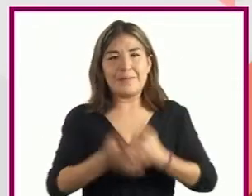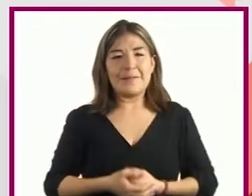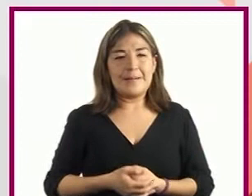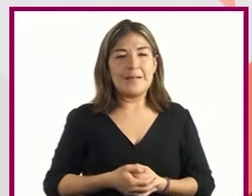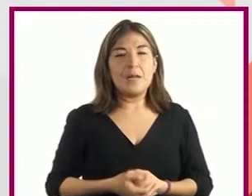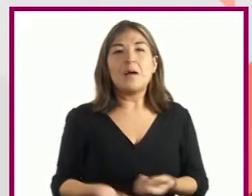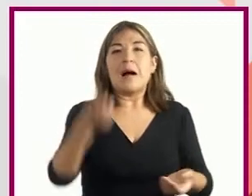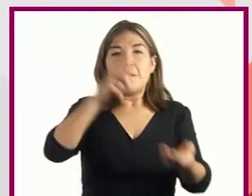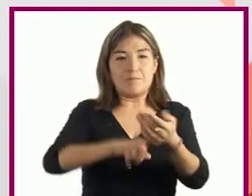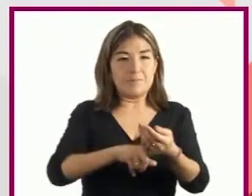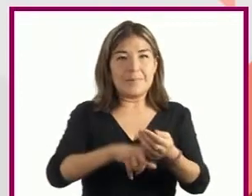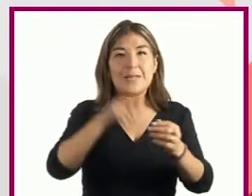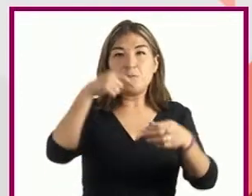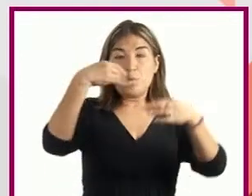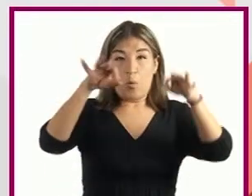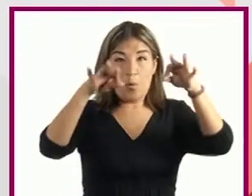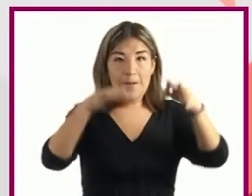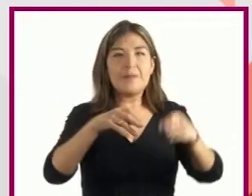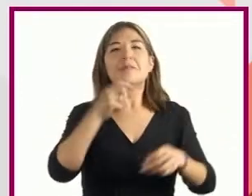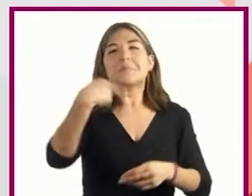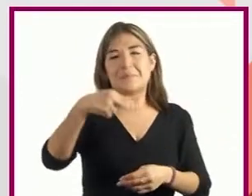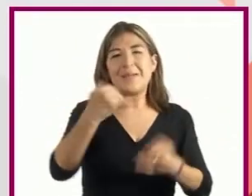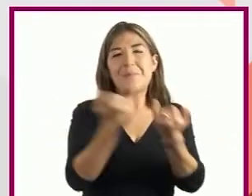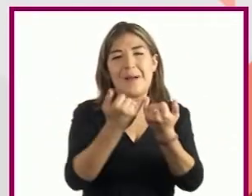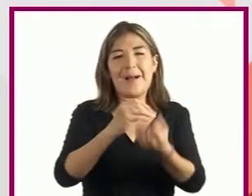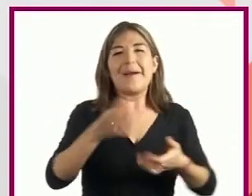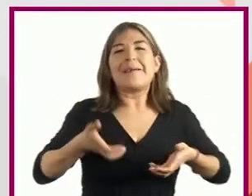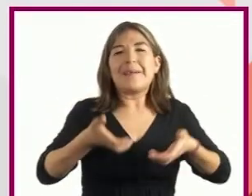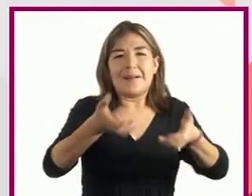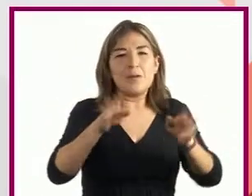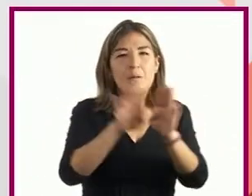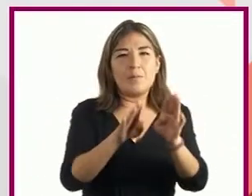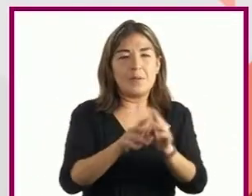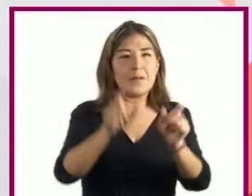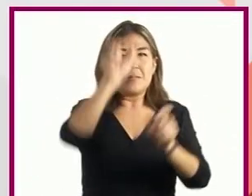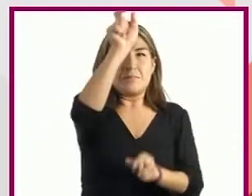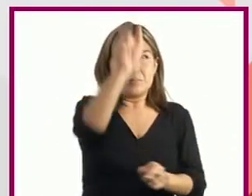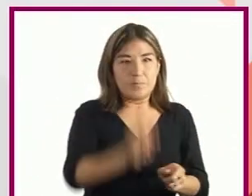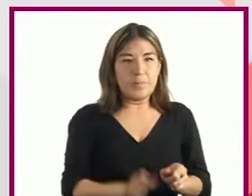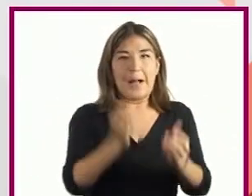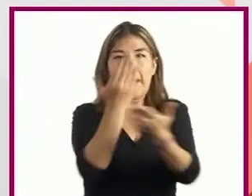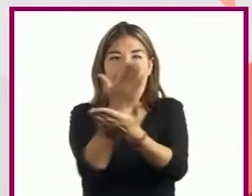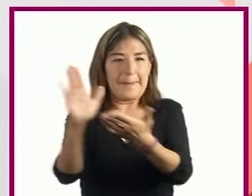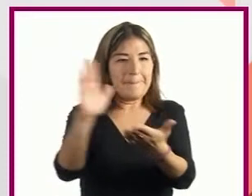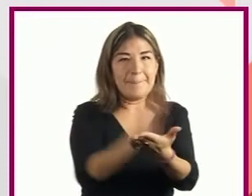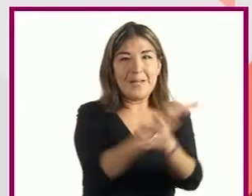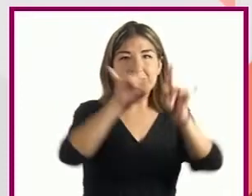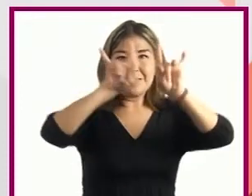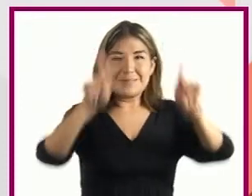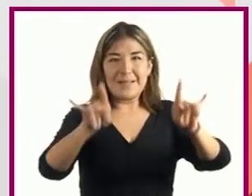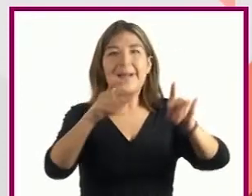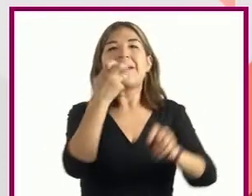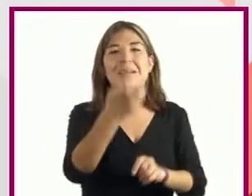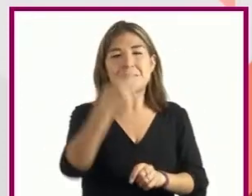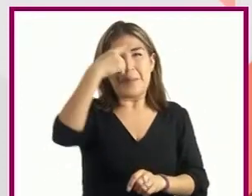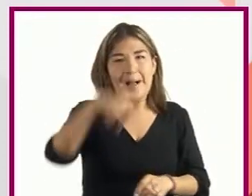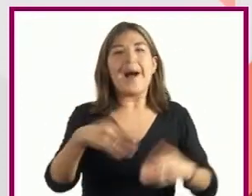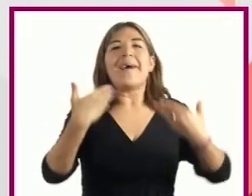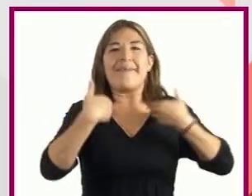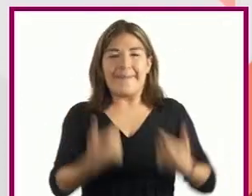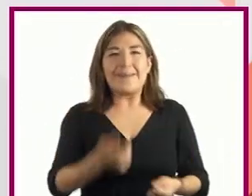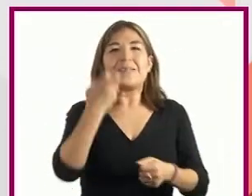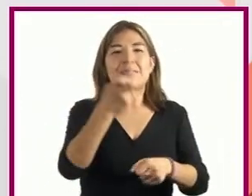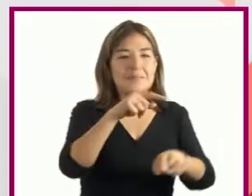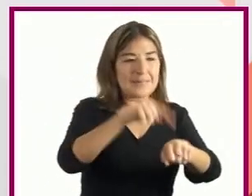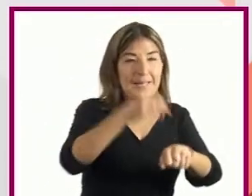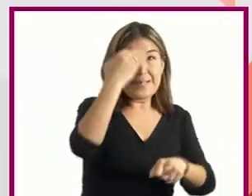de la página, también llamado calle, y que separa las viñetas. Posee una importancia fundamental en la determinación del